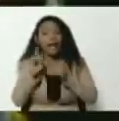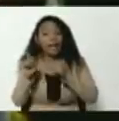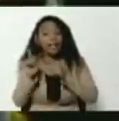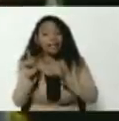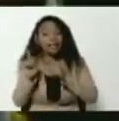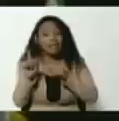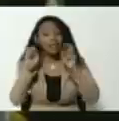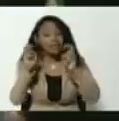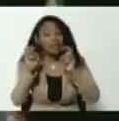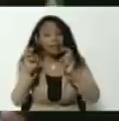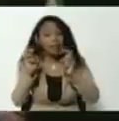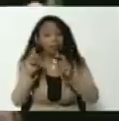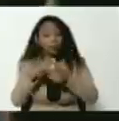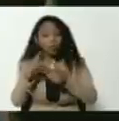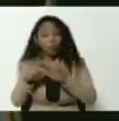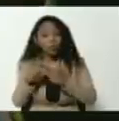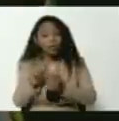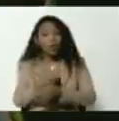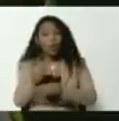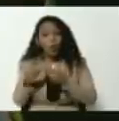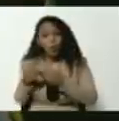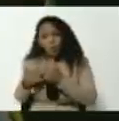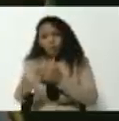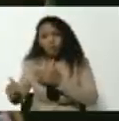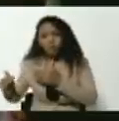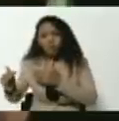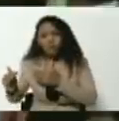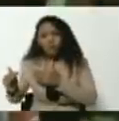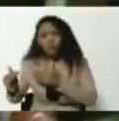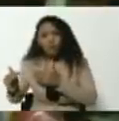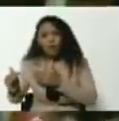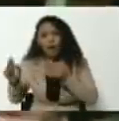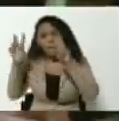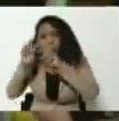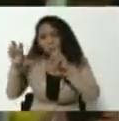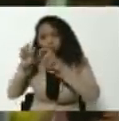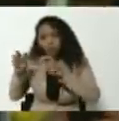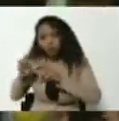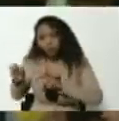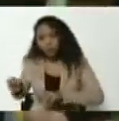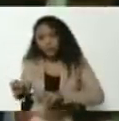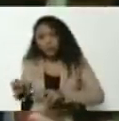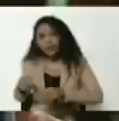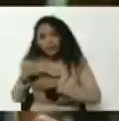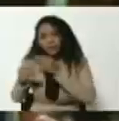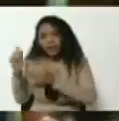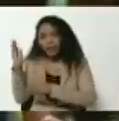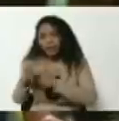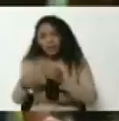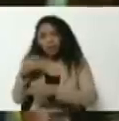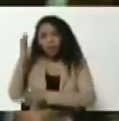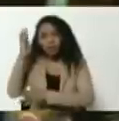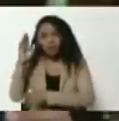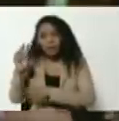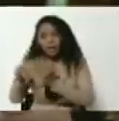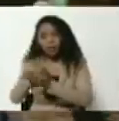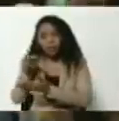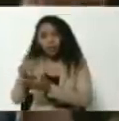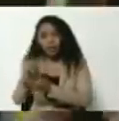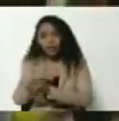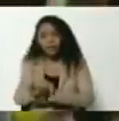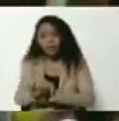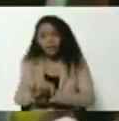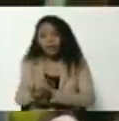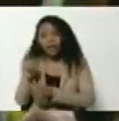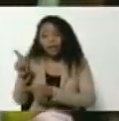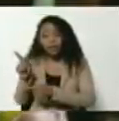En ese contexto, entonces, ¿cómo avanzan las investigaciones y las investigaciones que viene haciendo la Asamblea Nacional?